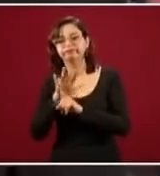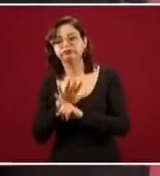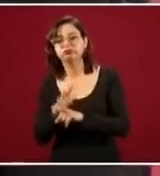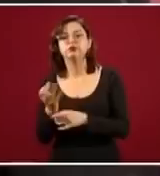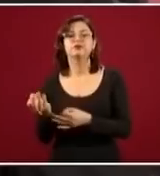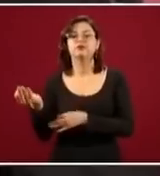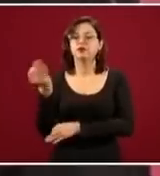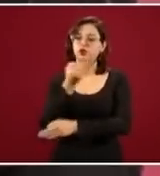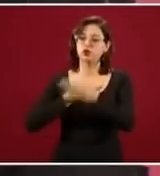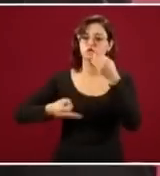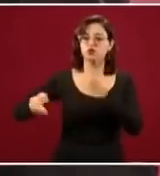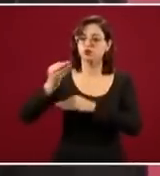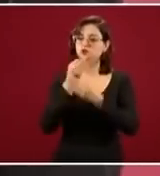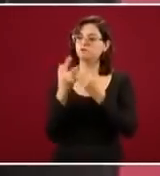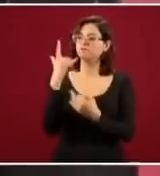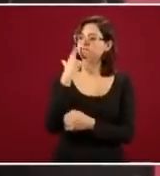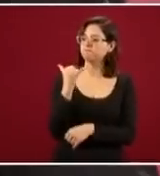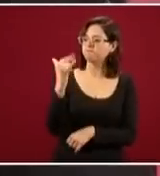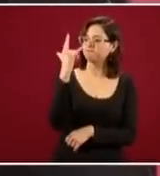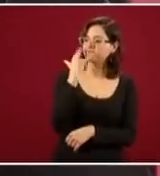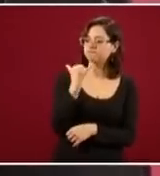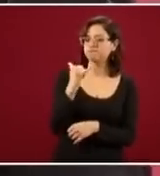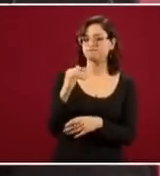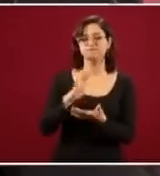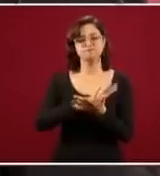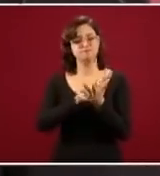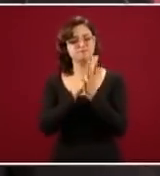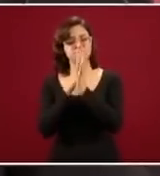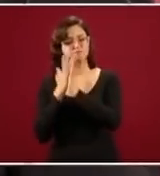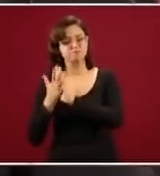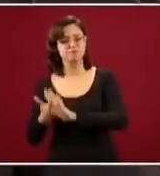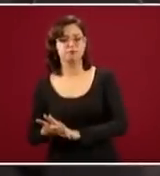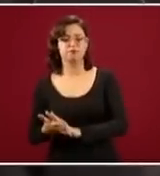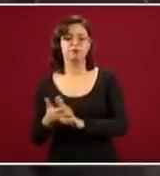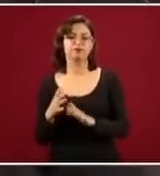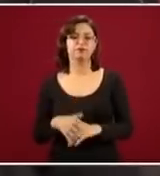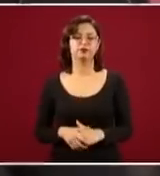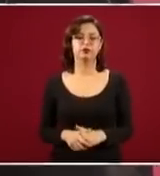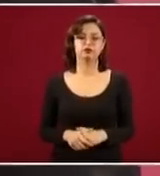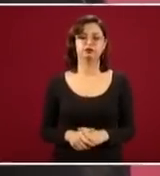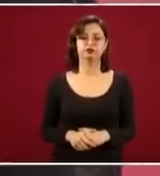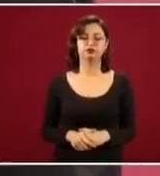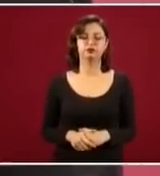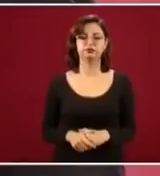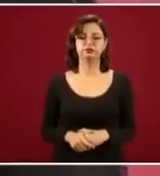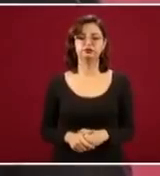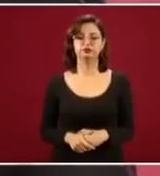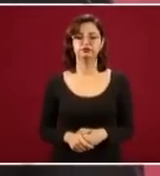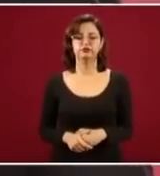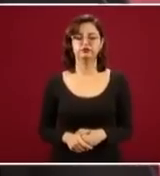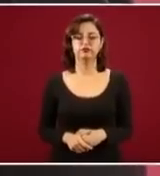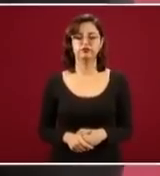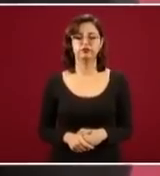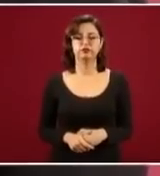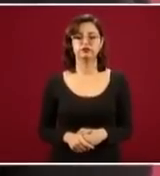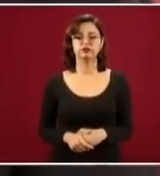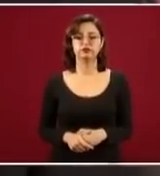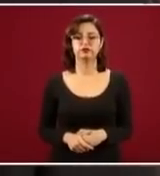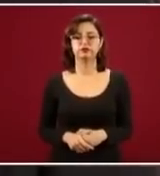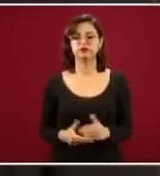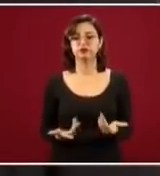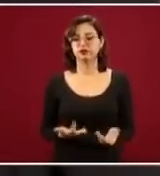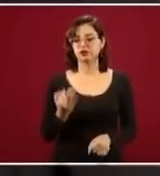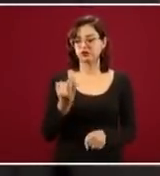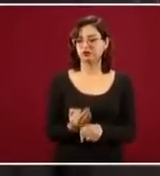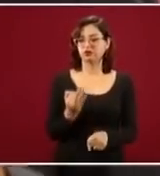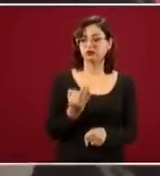tenemos que hacer un esfuerzo, cambiar. Ya no estamos en la